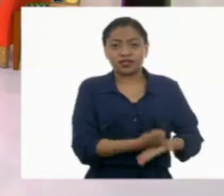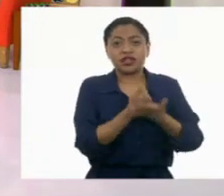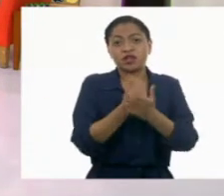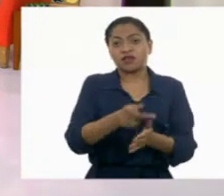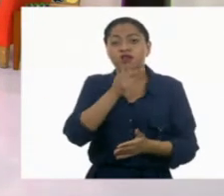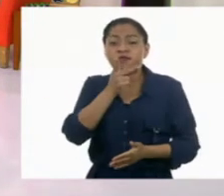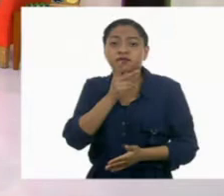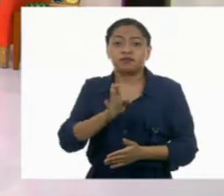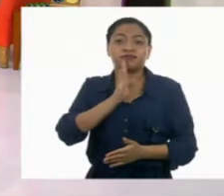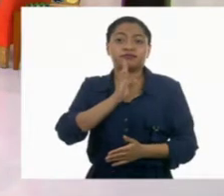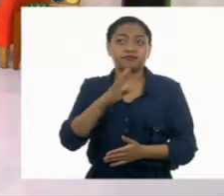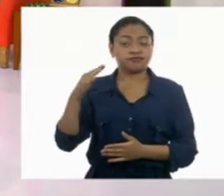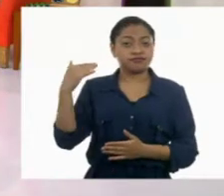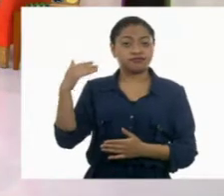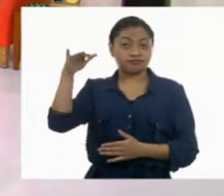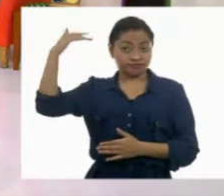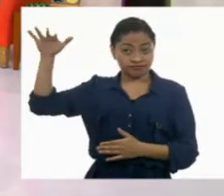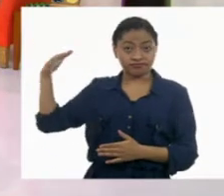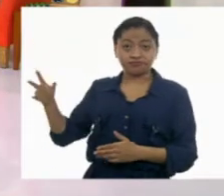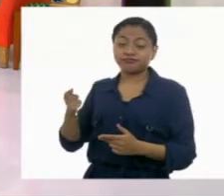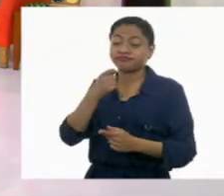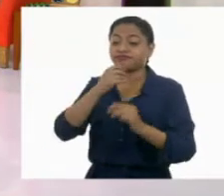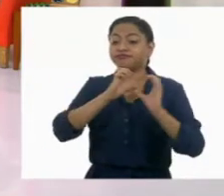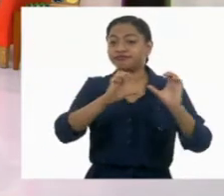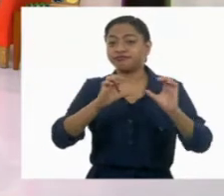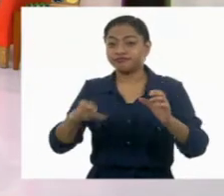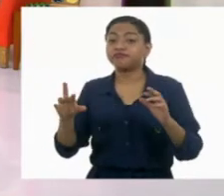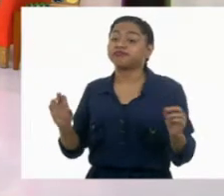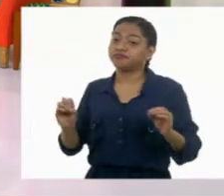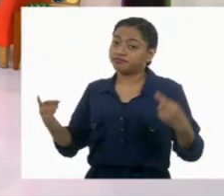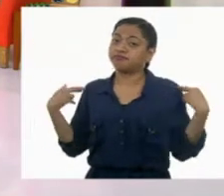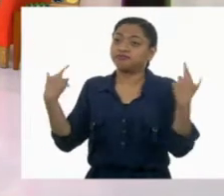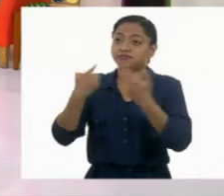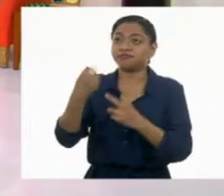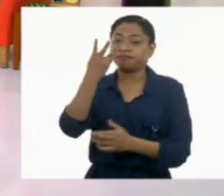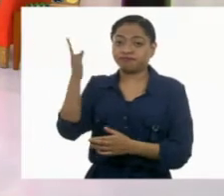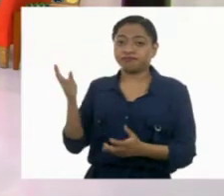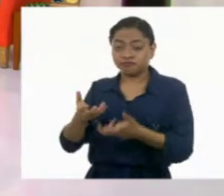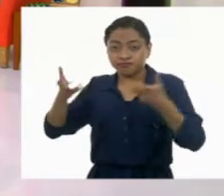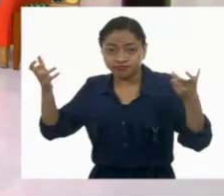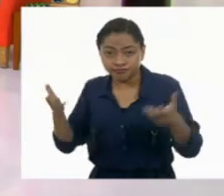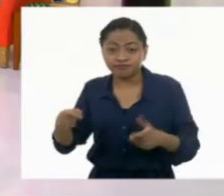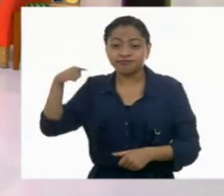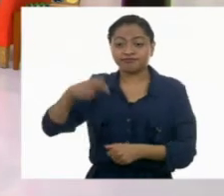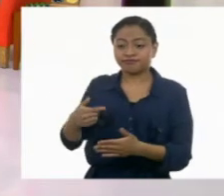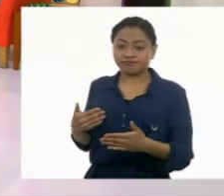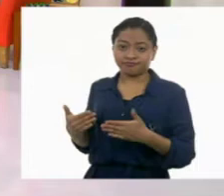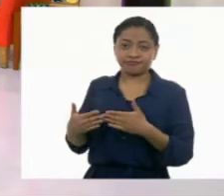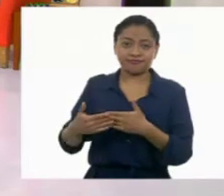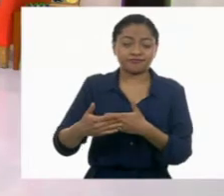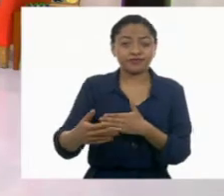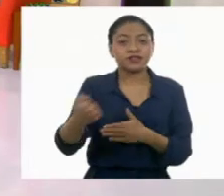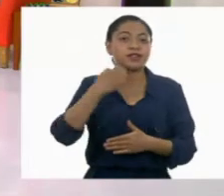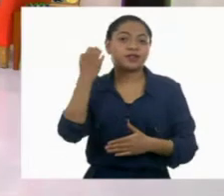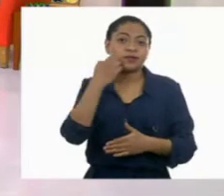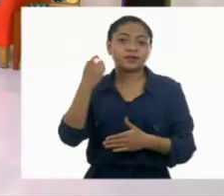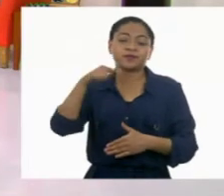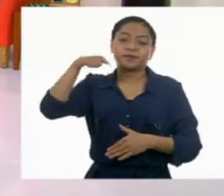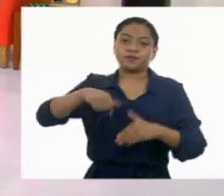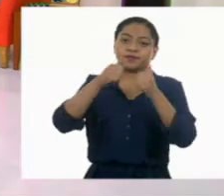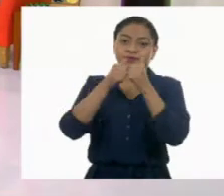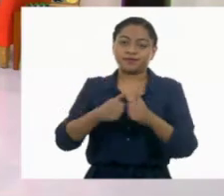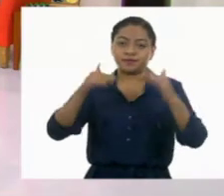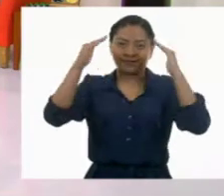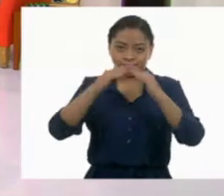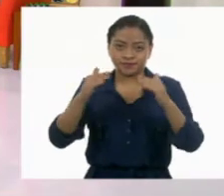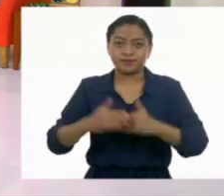madres, padres de familia, tutores y docentes puedan poner en práctica durante este tiempo de educación a distancia. Bienvenidas,